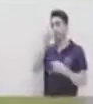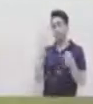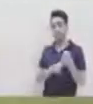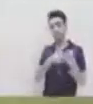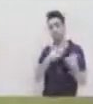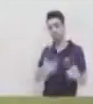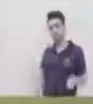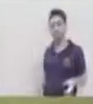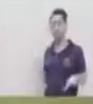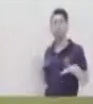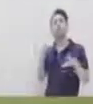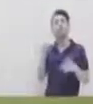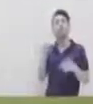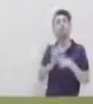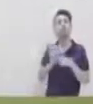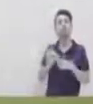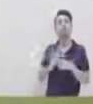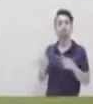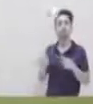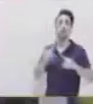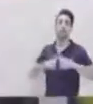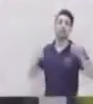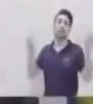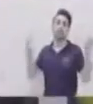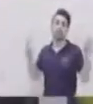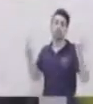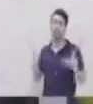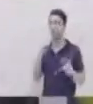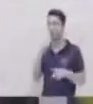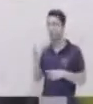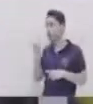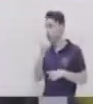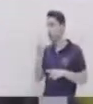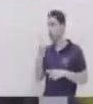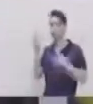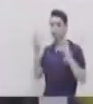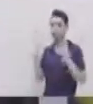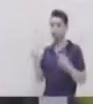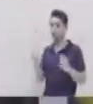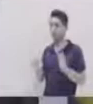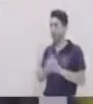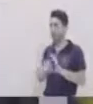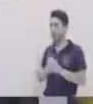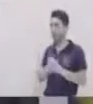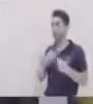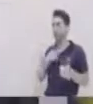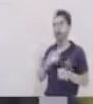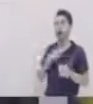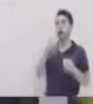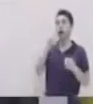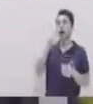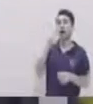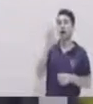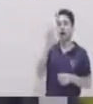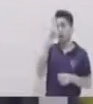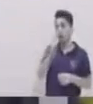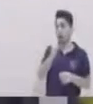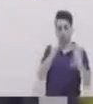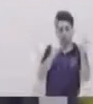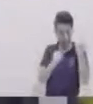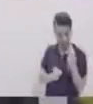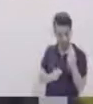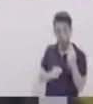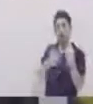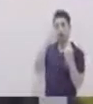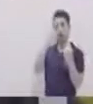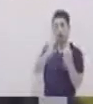un comité, no, porque las funciones van a ser las mismas. ¿Y por qué es sin repetición? Porque, por ejemplo, yo no puedo llamar a Carlos y en el mismo